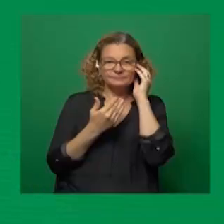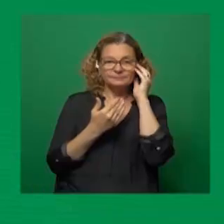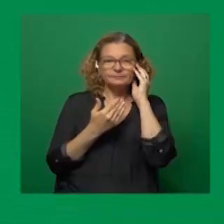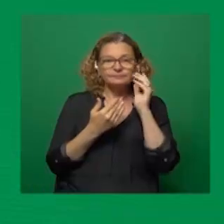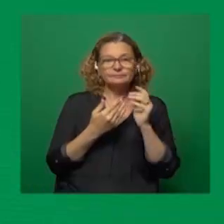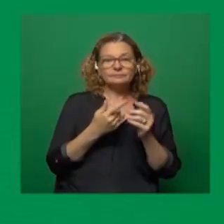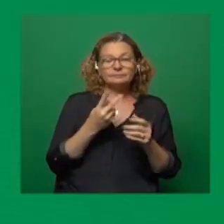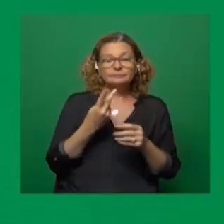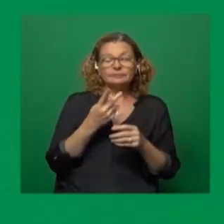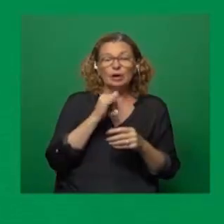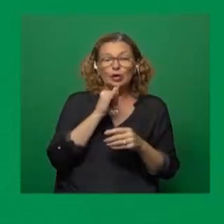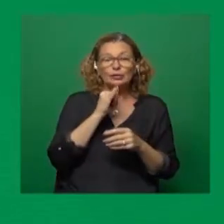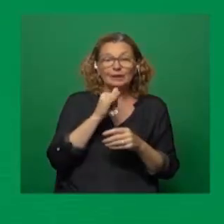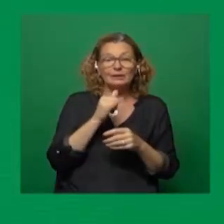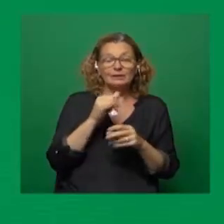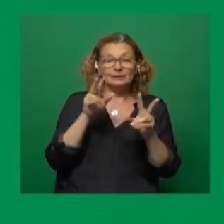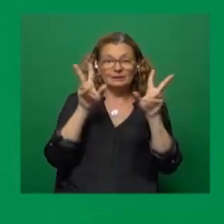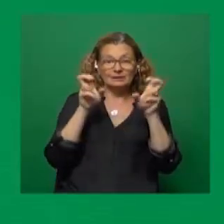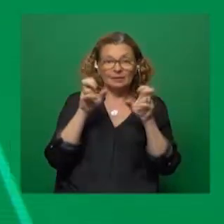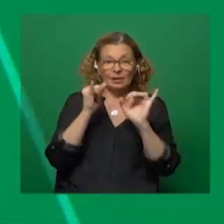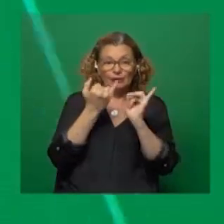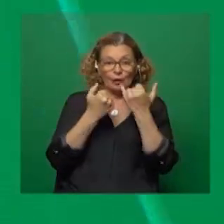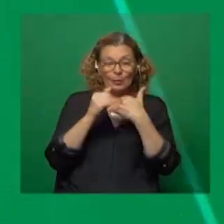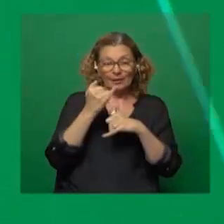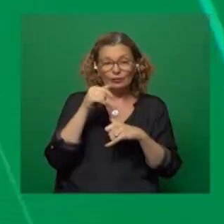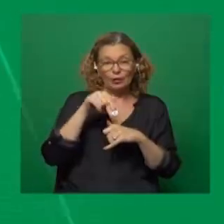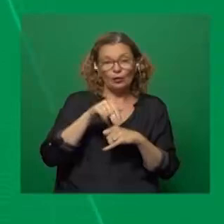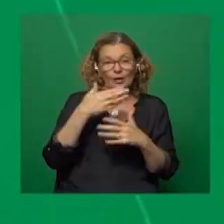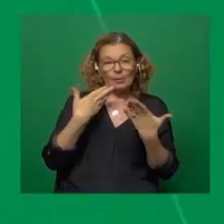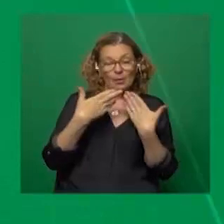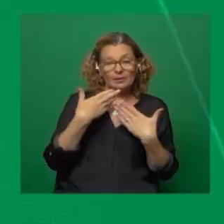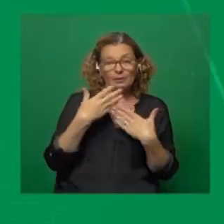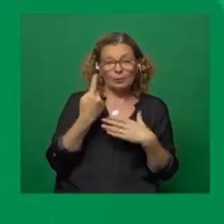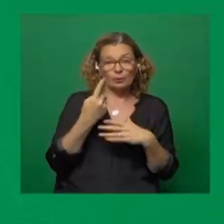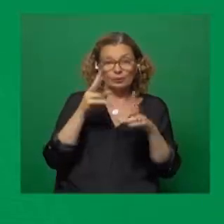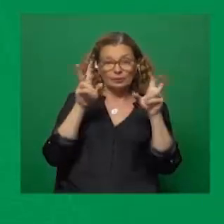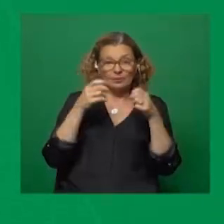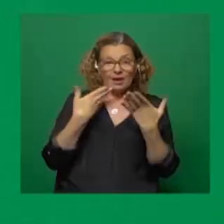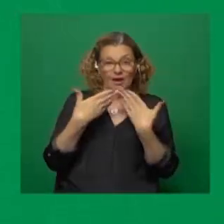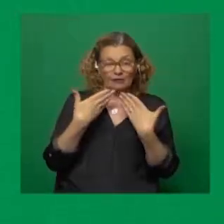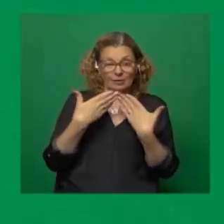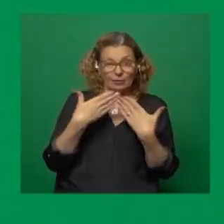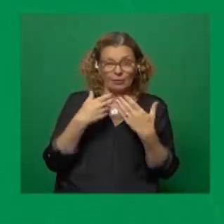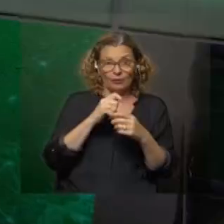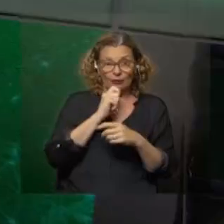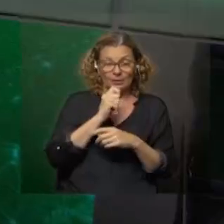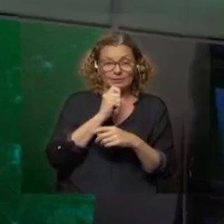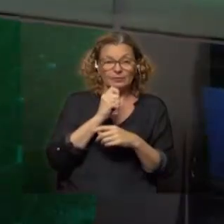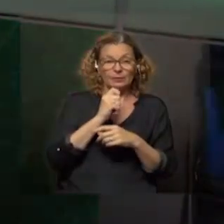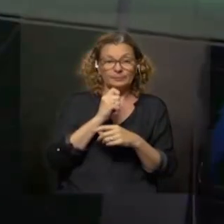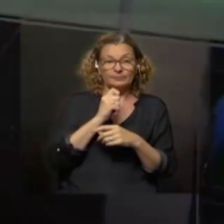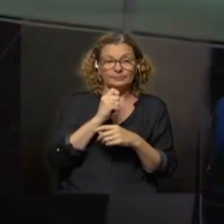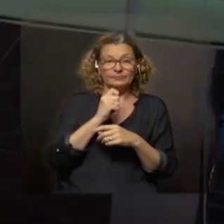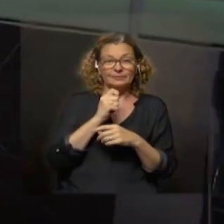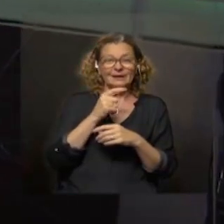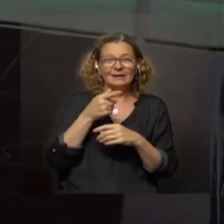y Les comento que el tema del informe de hoy es uno de los temas con los que abrimos este informativo son los